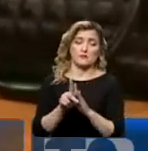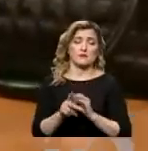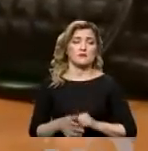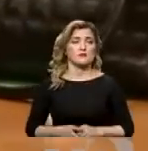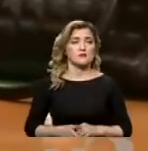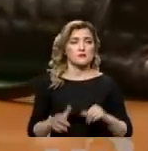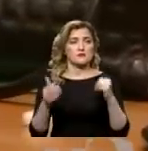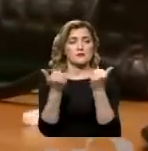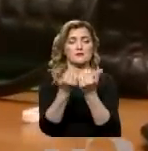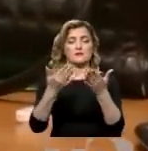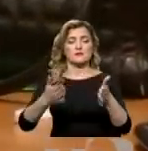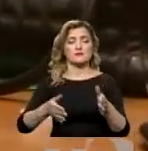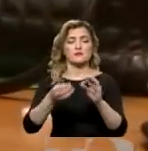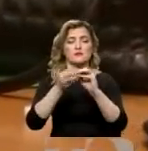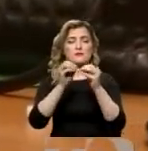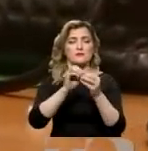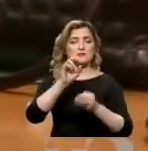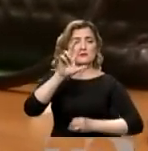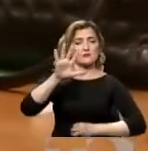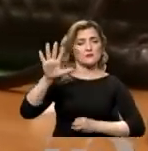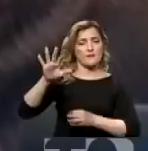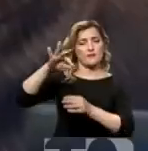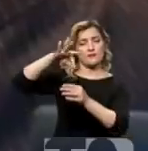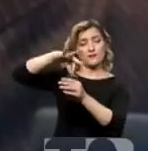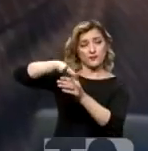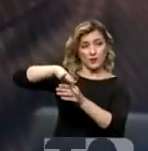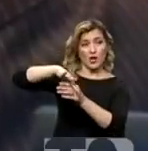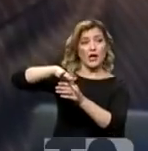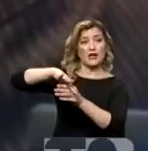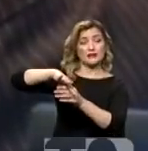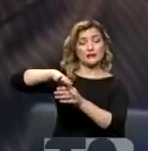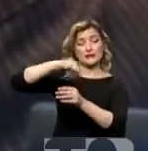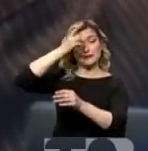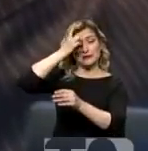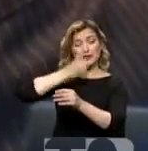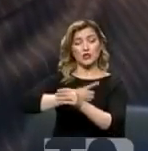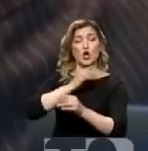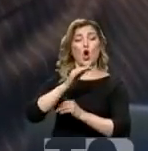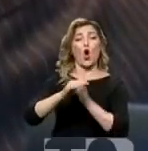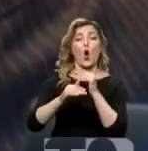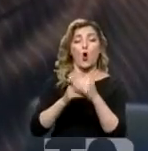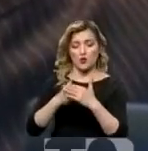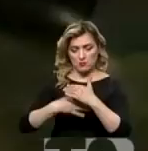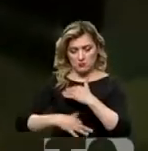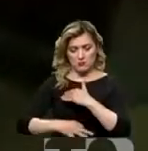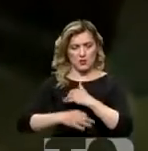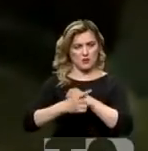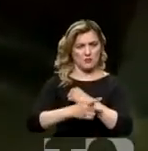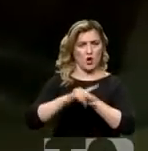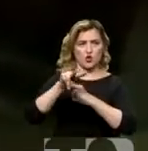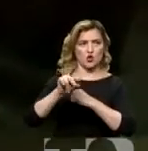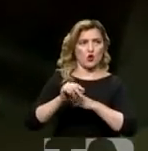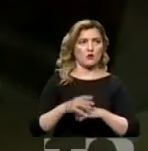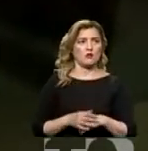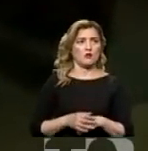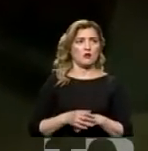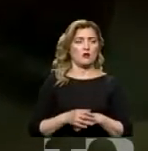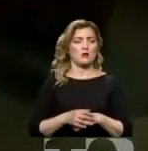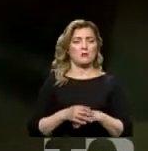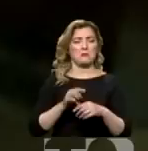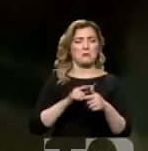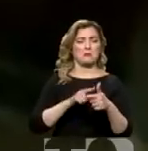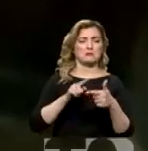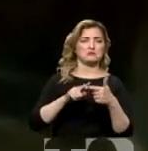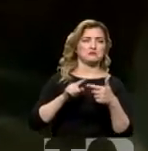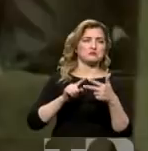los legisladores de Alianza País, 17 votaron en contra de la despenalización del aborto por violación, como Michelle Dumet, Teresa Benavides,